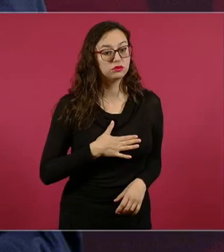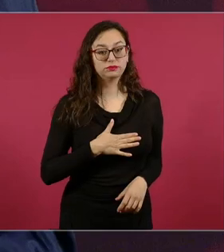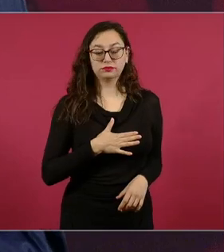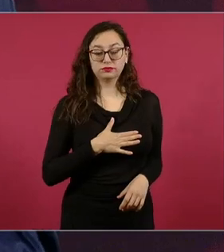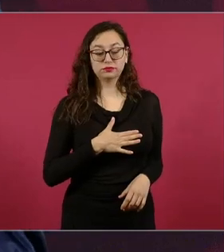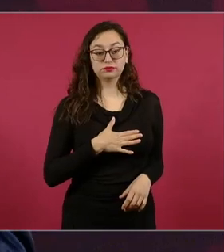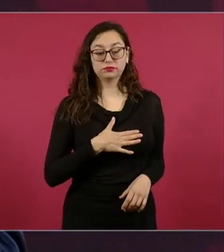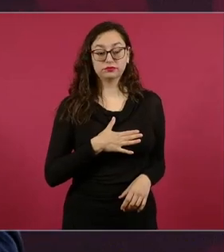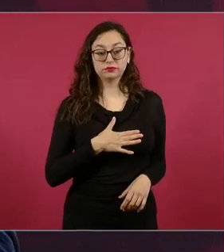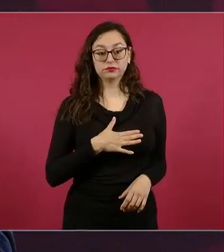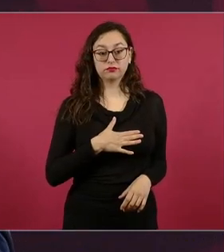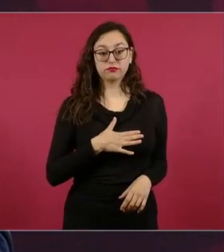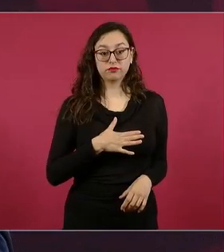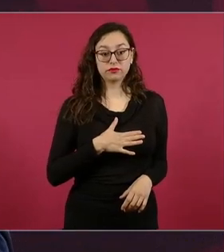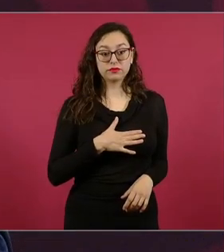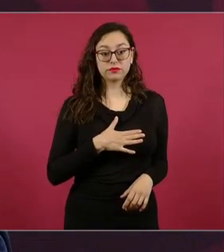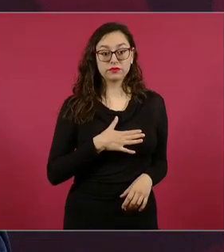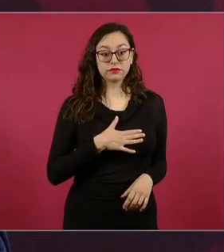Además,